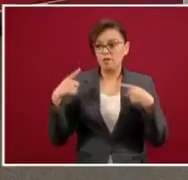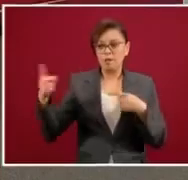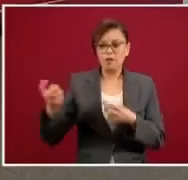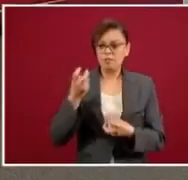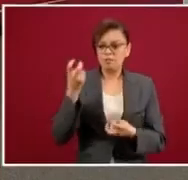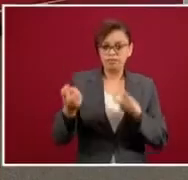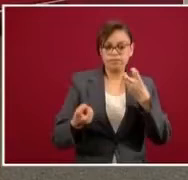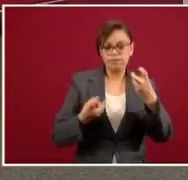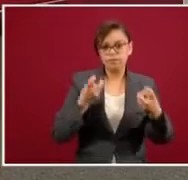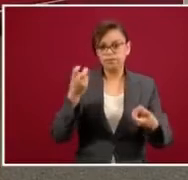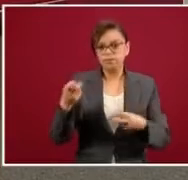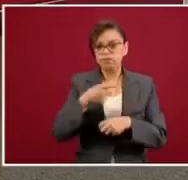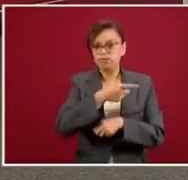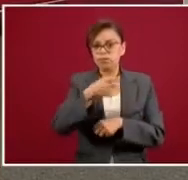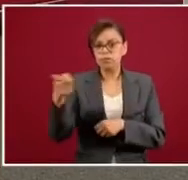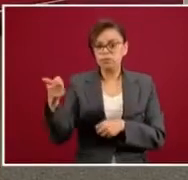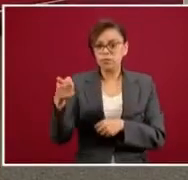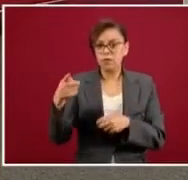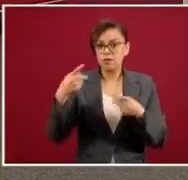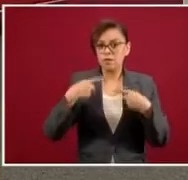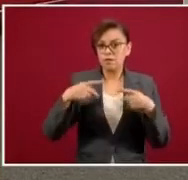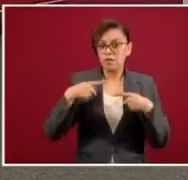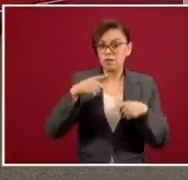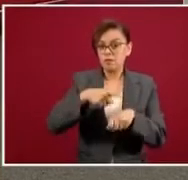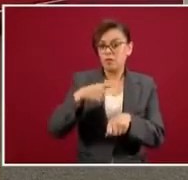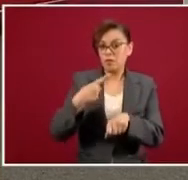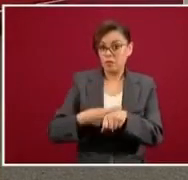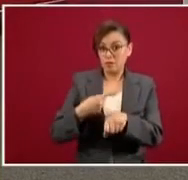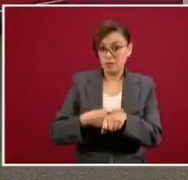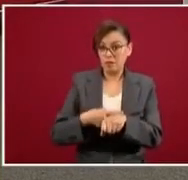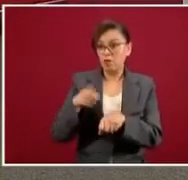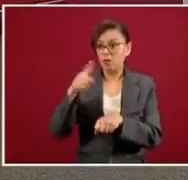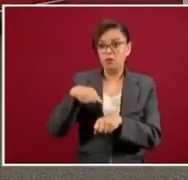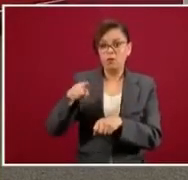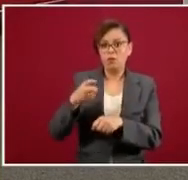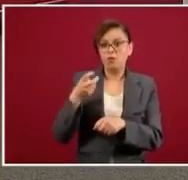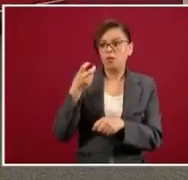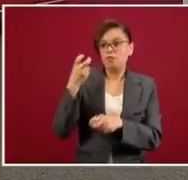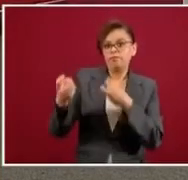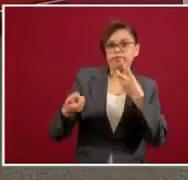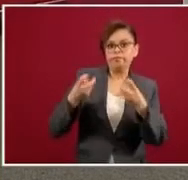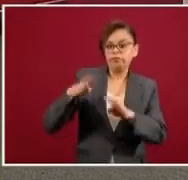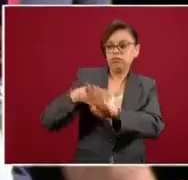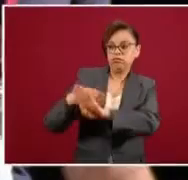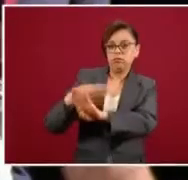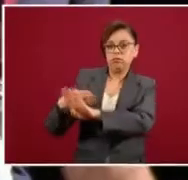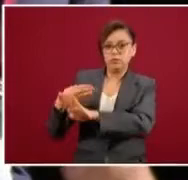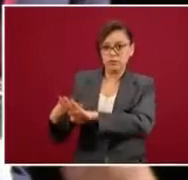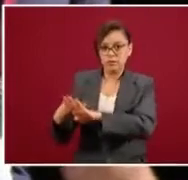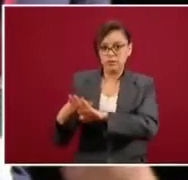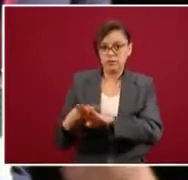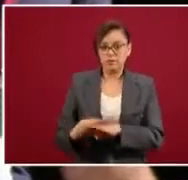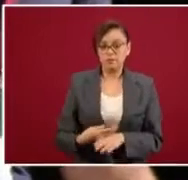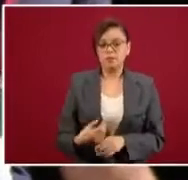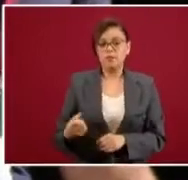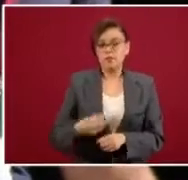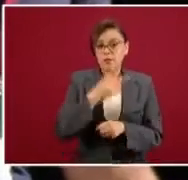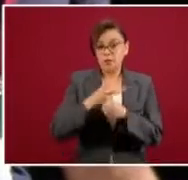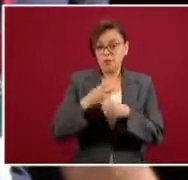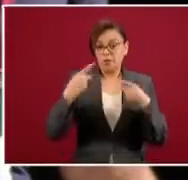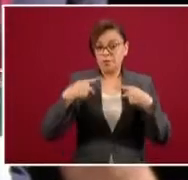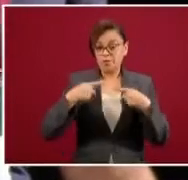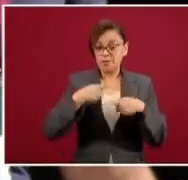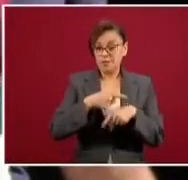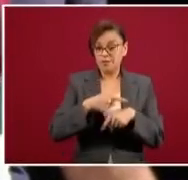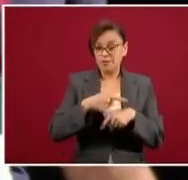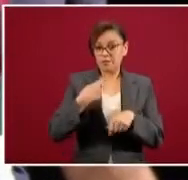sus familias. Esto nos ocurrió con el caso 2, una persona que estuvo en Sinaloa, no siendo residente de Sinaloa.